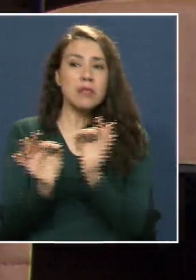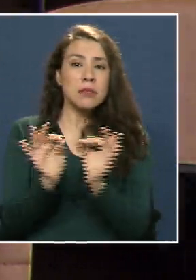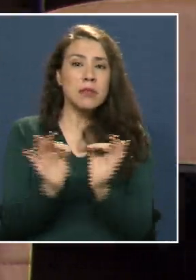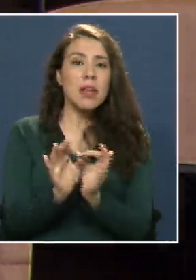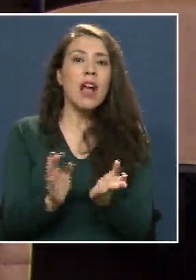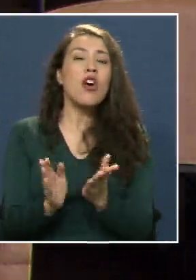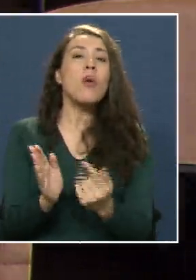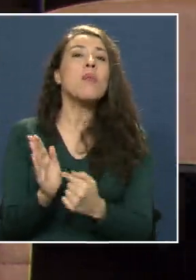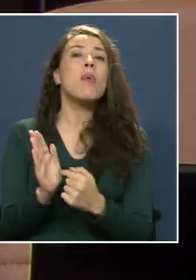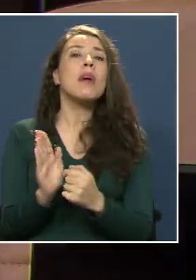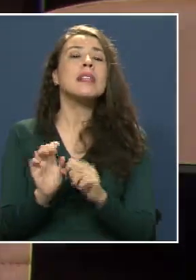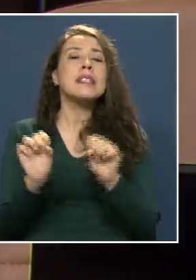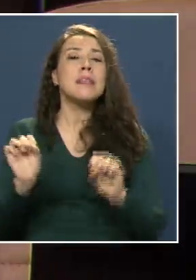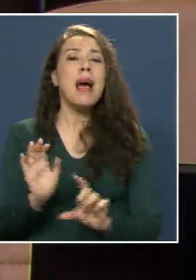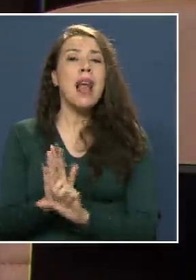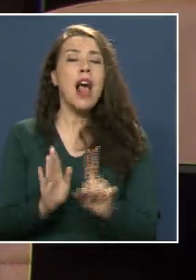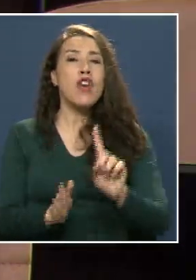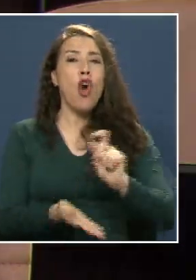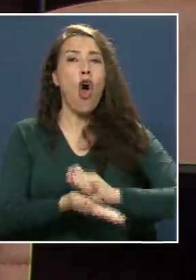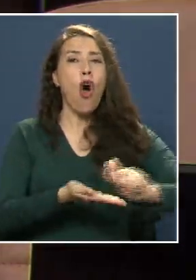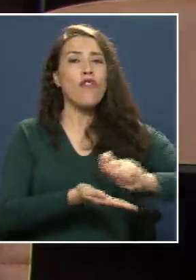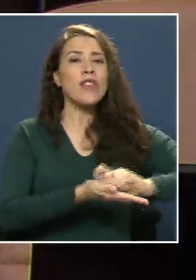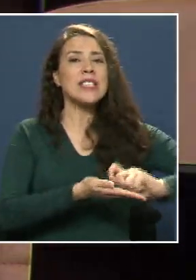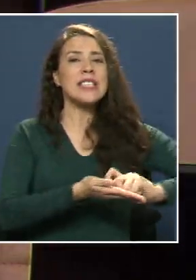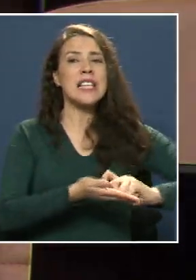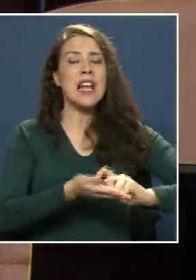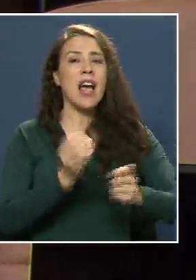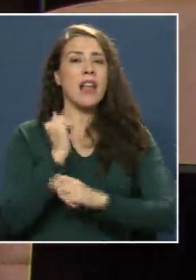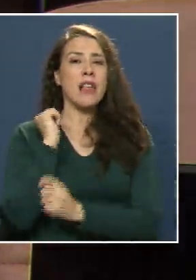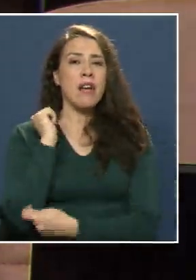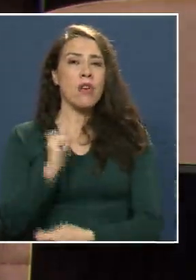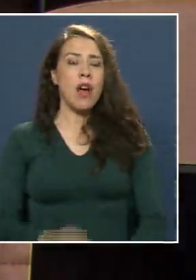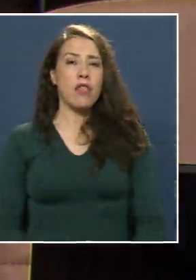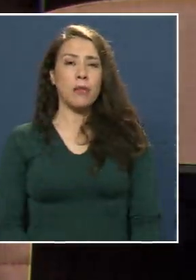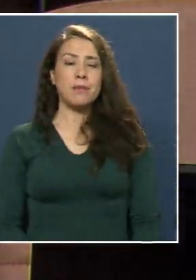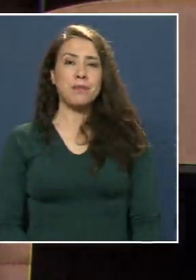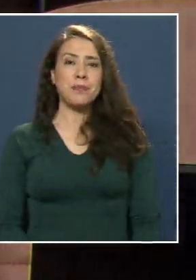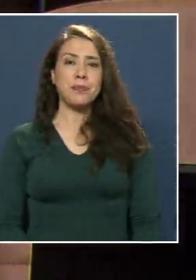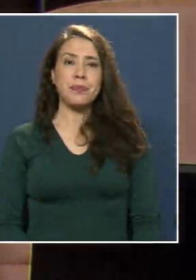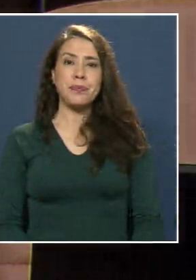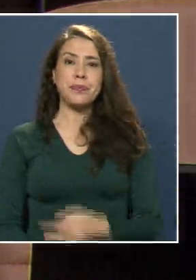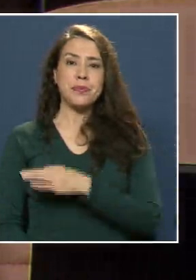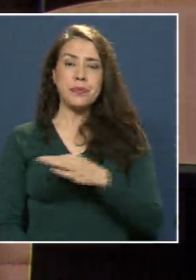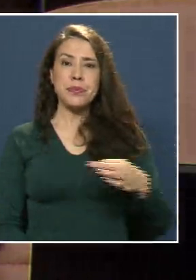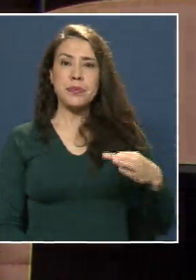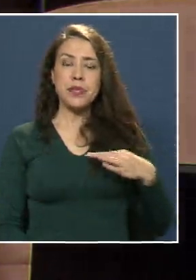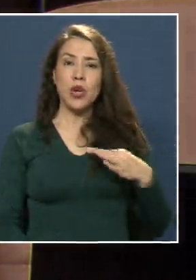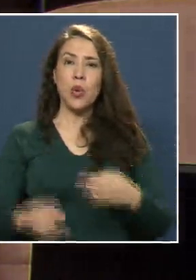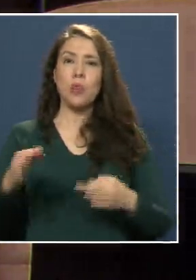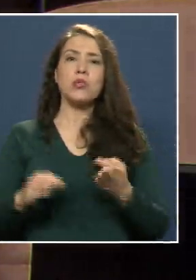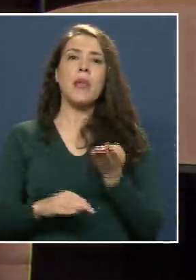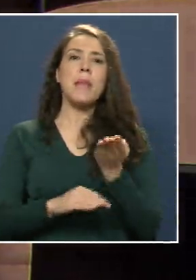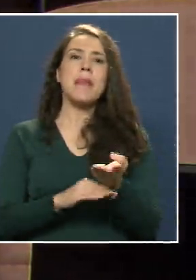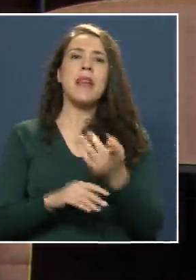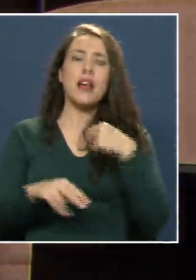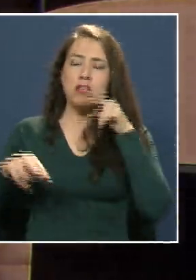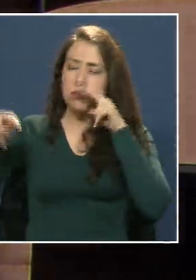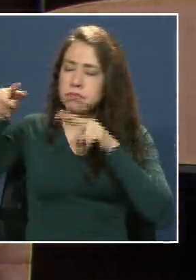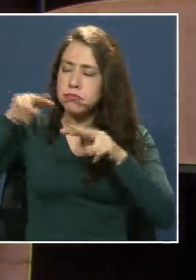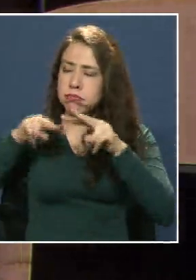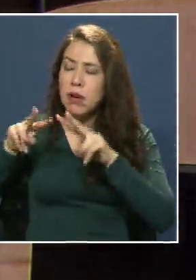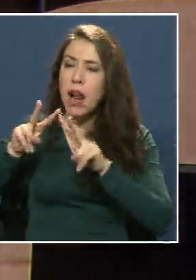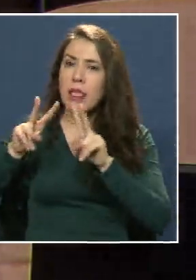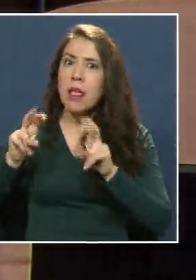nuestro sistema jurídico, y no en las oficinas jurídicas. El Ministerio de Justicia nos convoca a realizar una prognosis seria